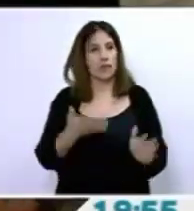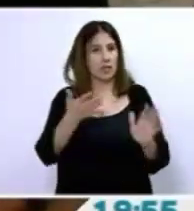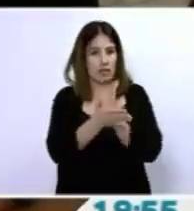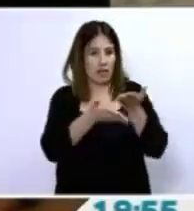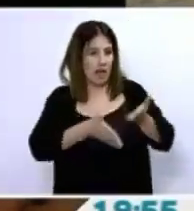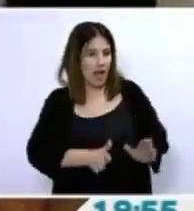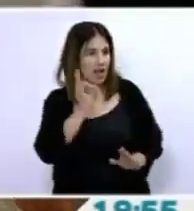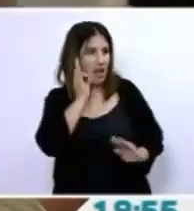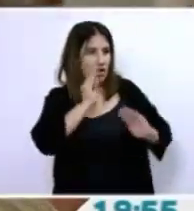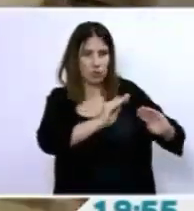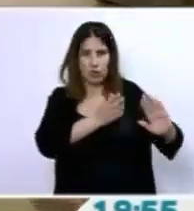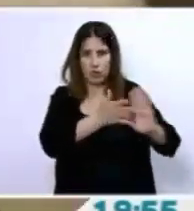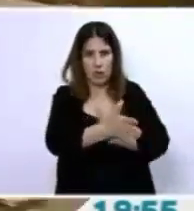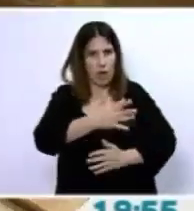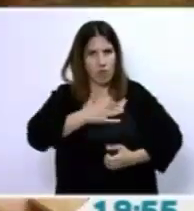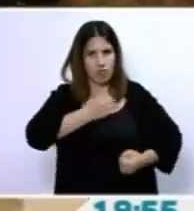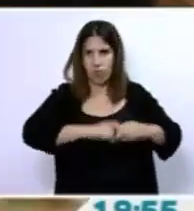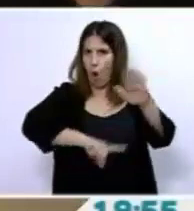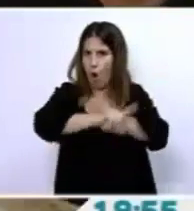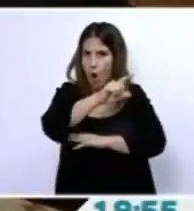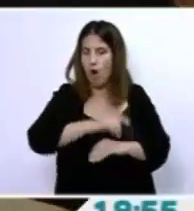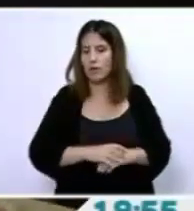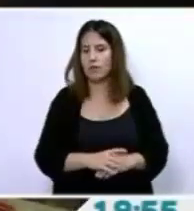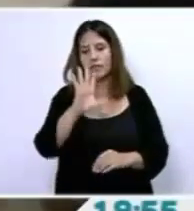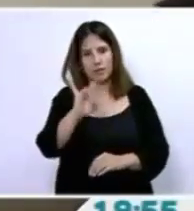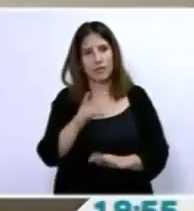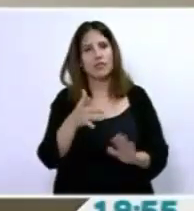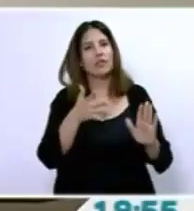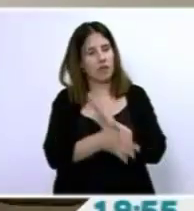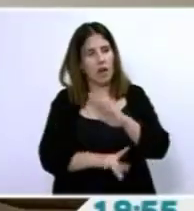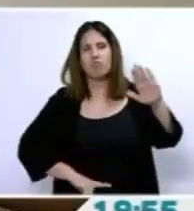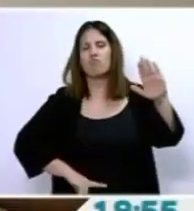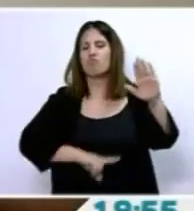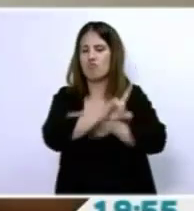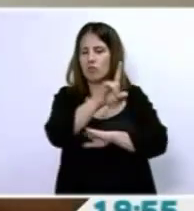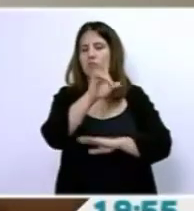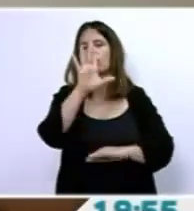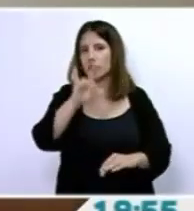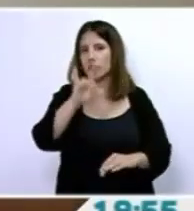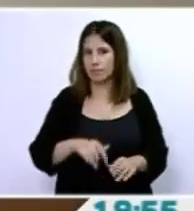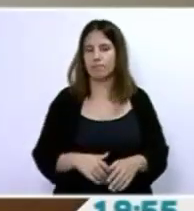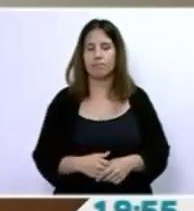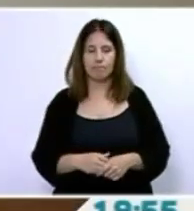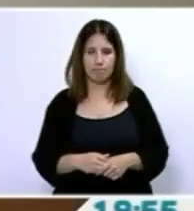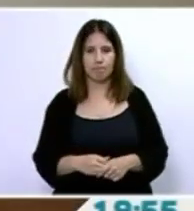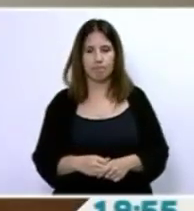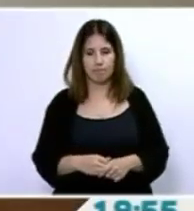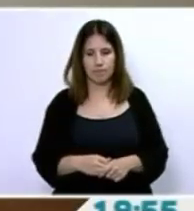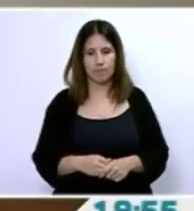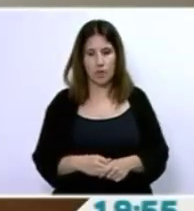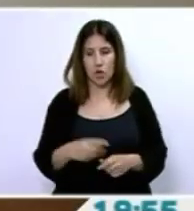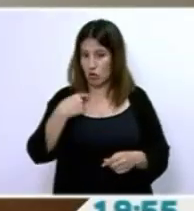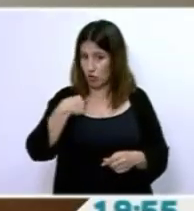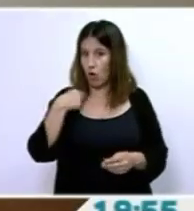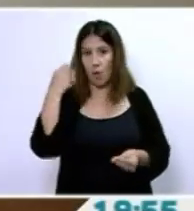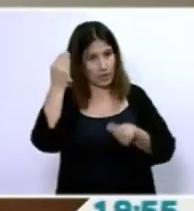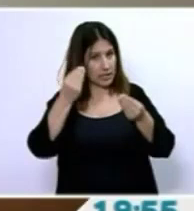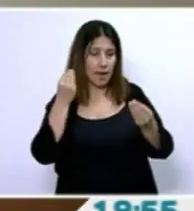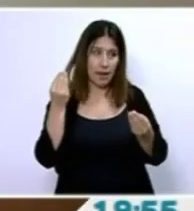fortaleza. Pues sí, la verdad es que sí. Es un ejemplo de superación. Nunca mejor dicho. Que yo no pensé que